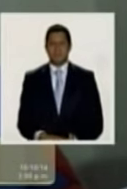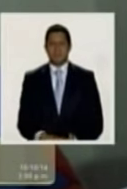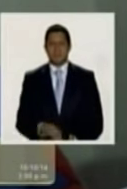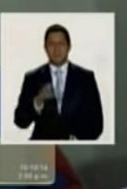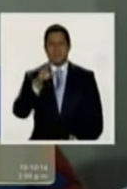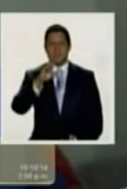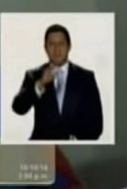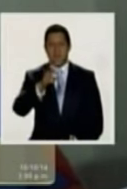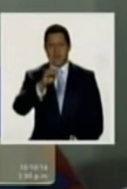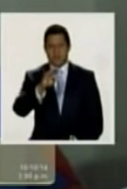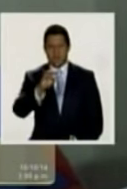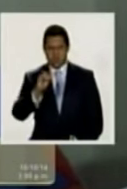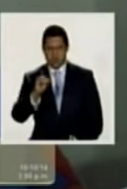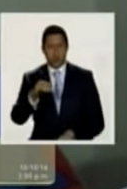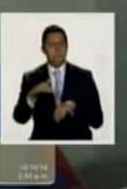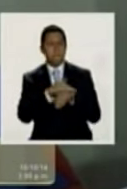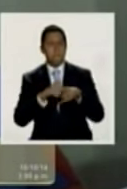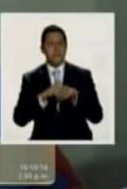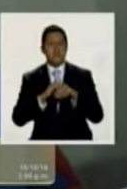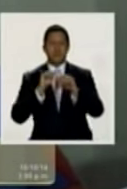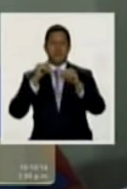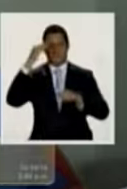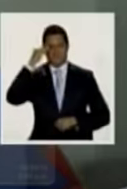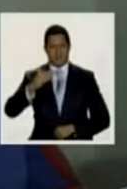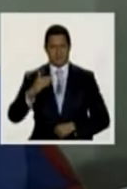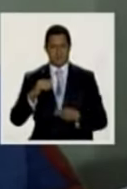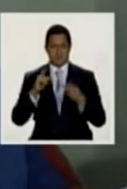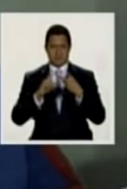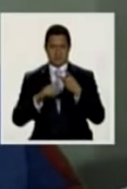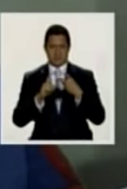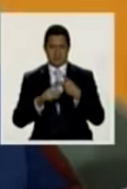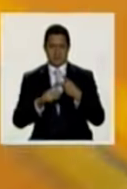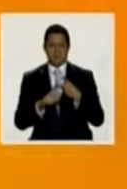Carlos Delgado Chalbó, su ministro de la Defensa.